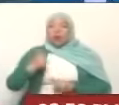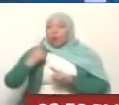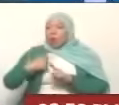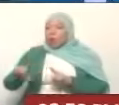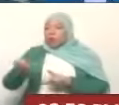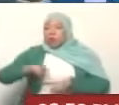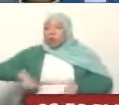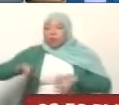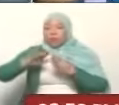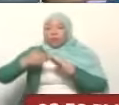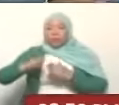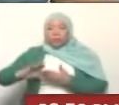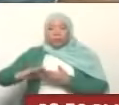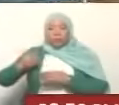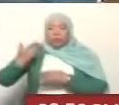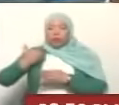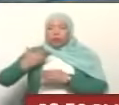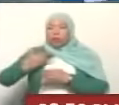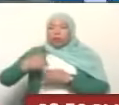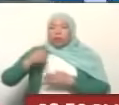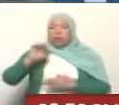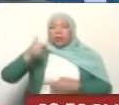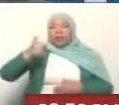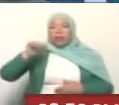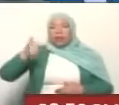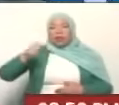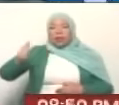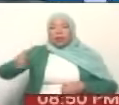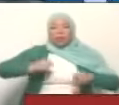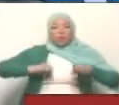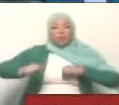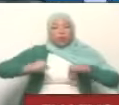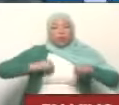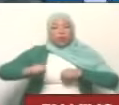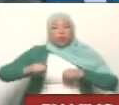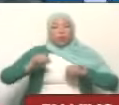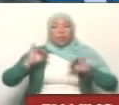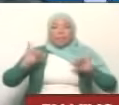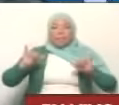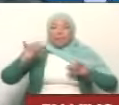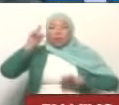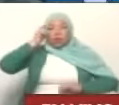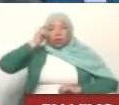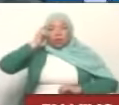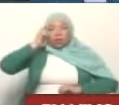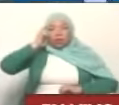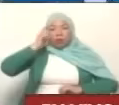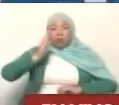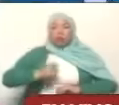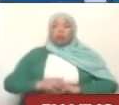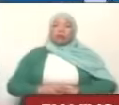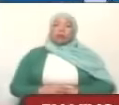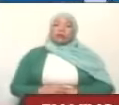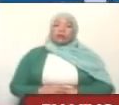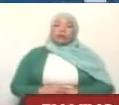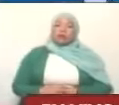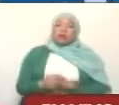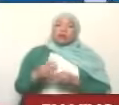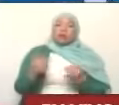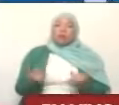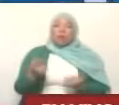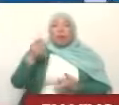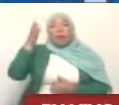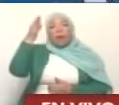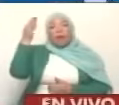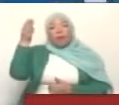moviendo X. 10, 20, 30 movilizaciones simultáneas. Y la bandera va a ser, me dijo,